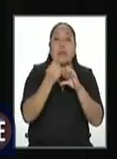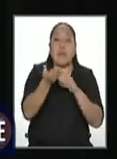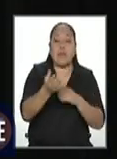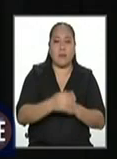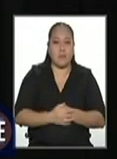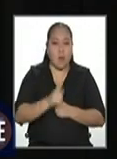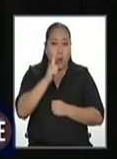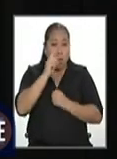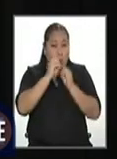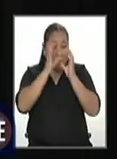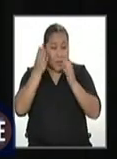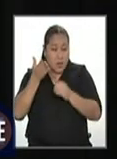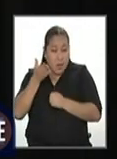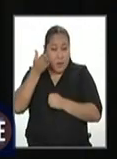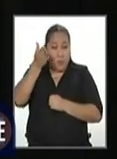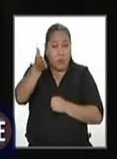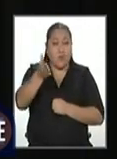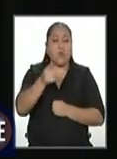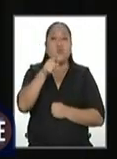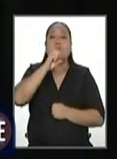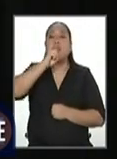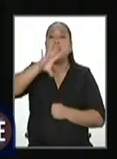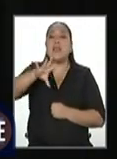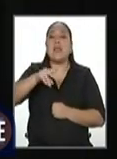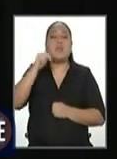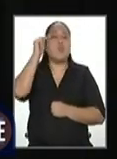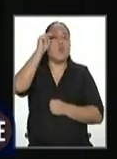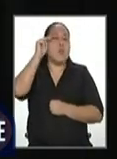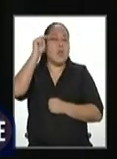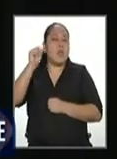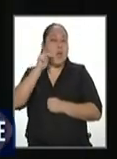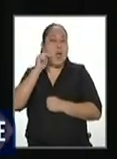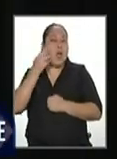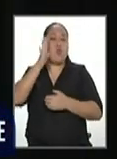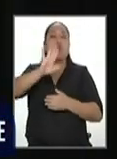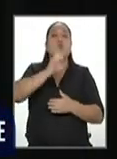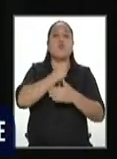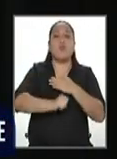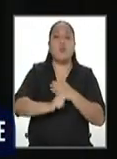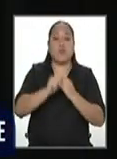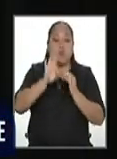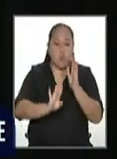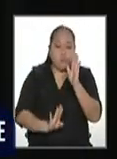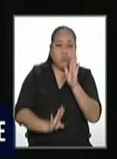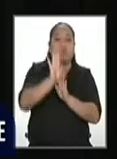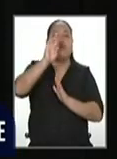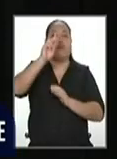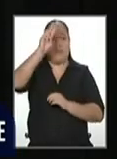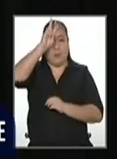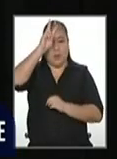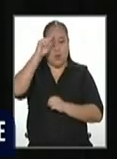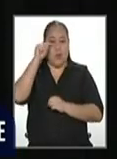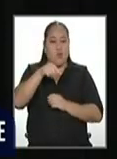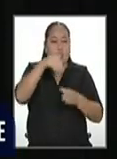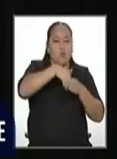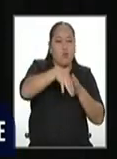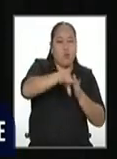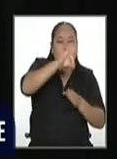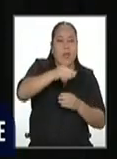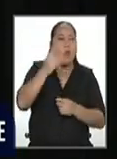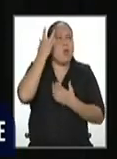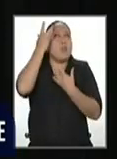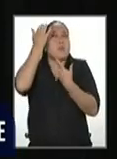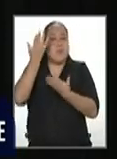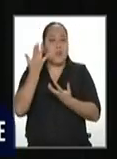que algún día le puedas decir a tus nietos y a tus hijos que tú sacaste el Perú adelante, que tú votaste con esperanza, que